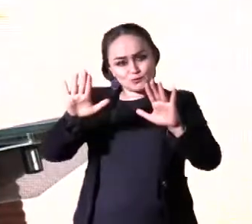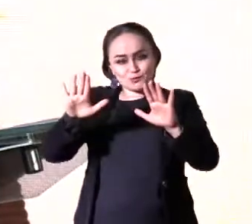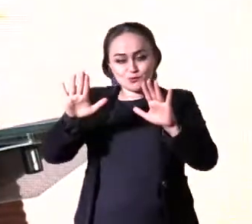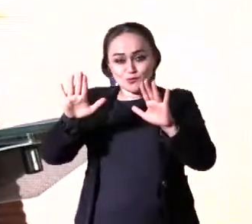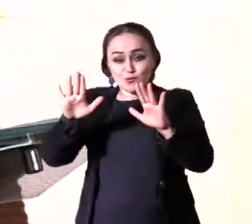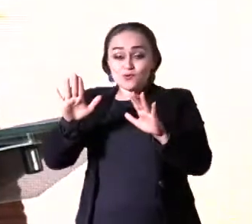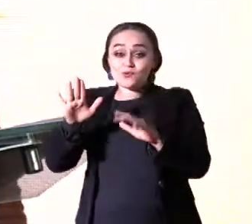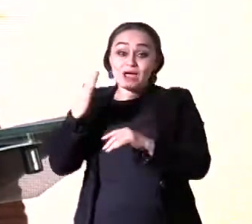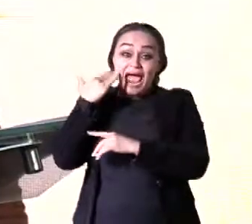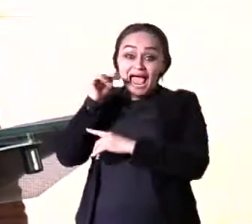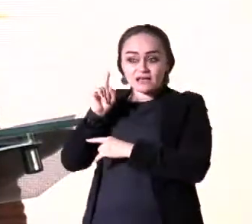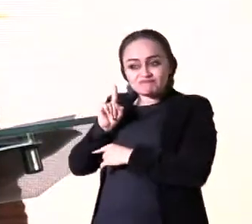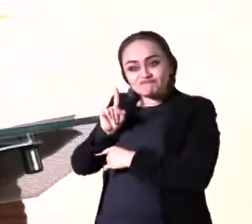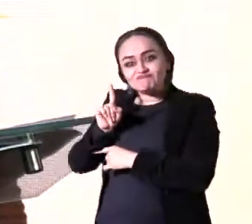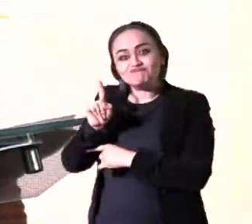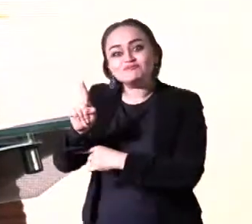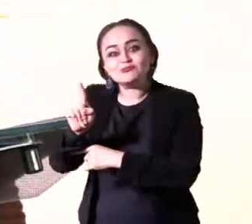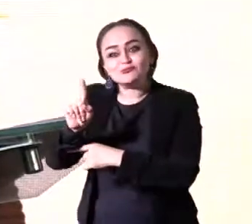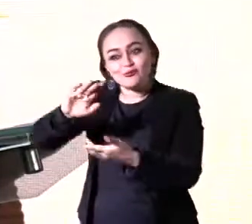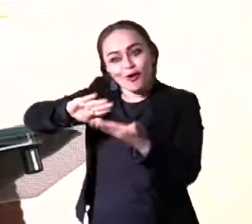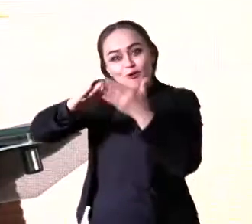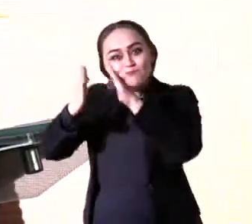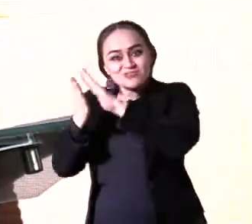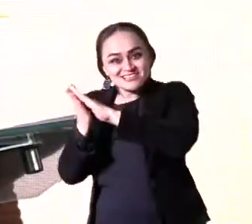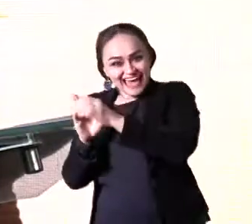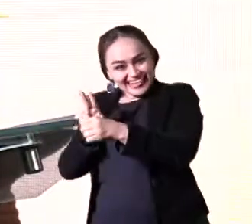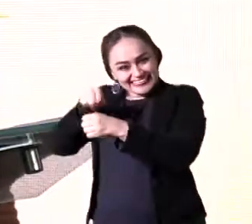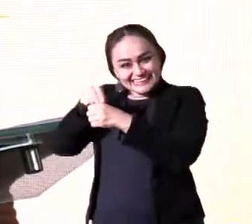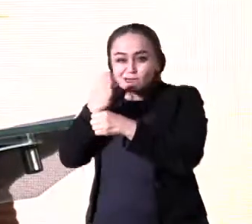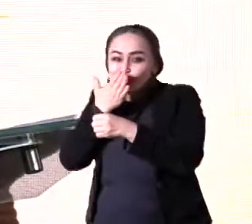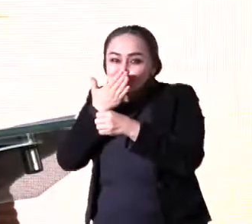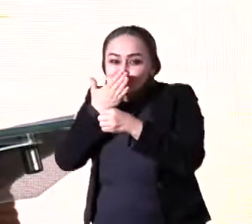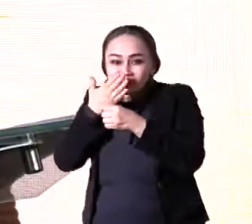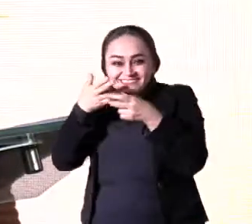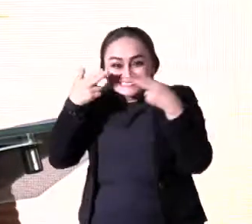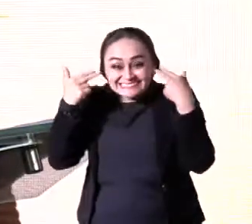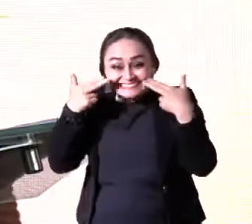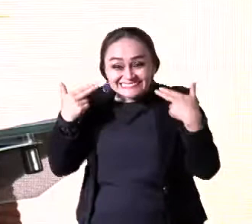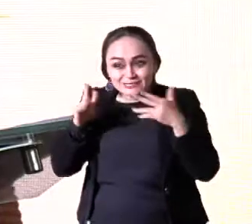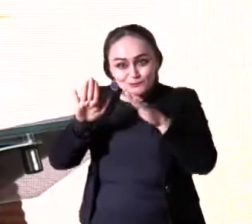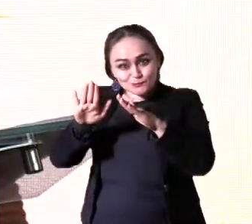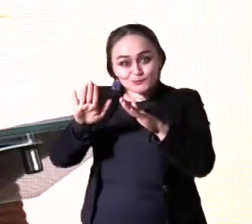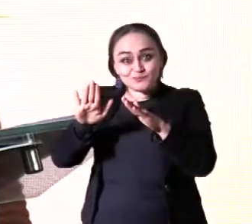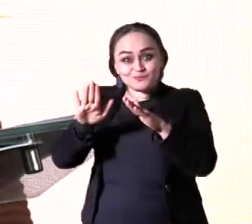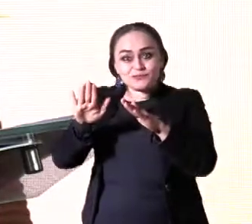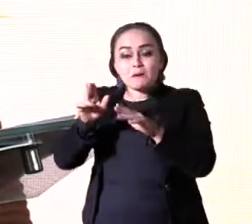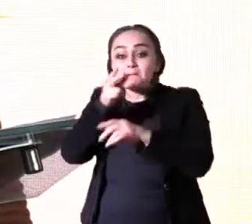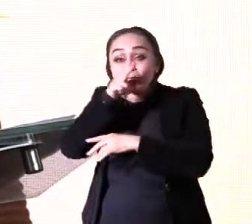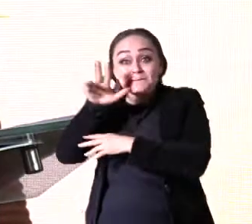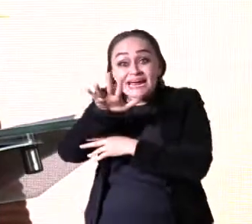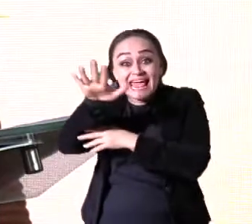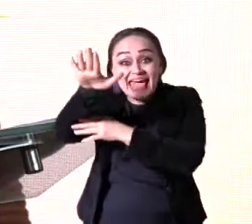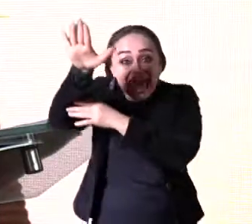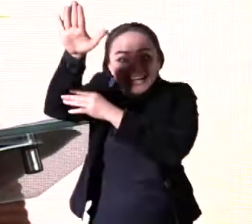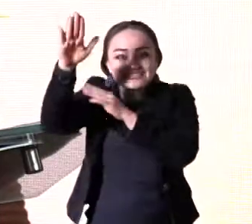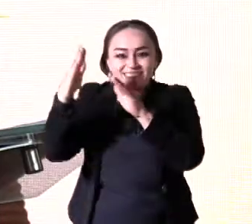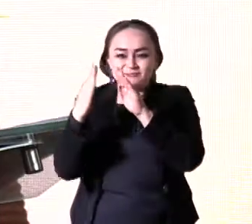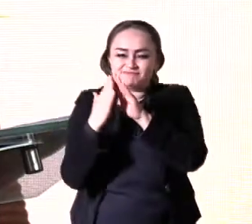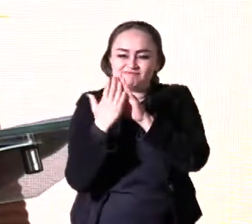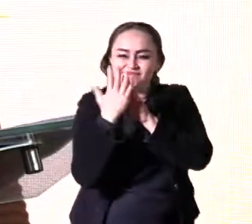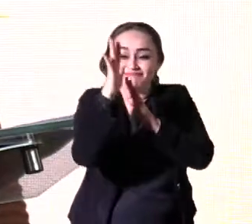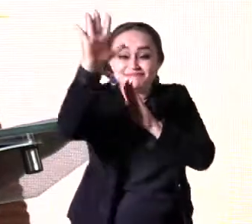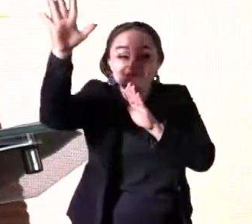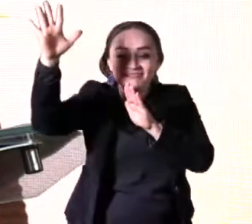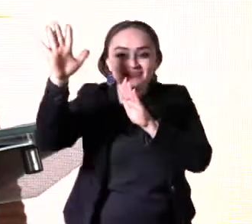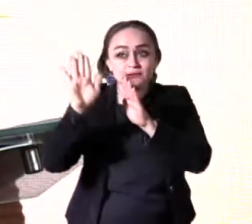se enamoró de dicha comunidad tumaco en las veredas que visitaba se convirtieron en su